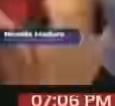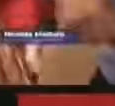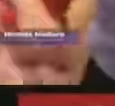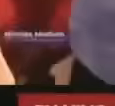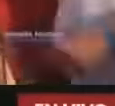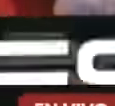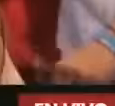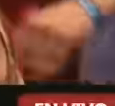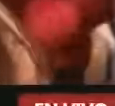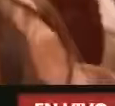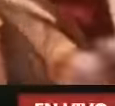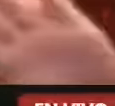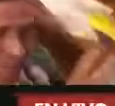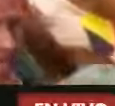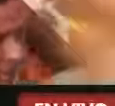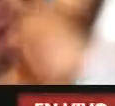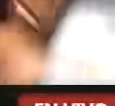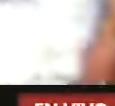Martes.